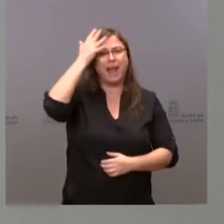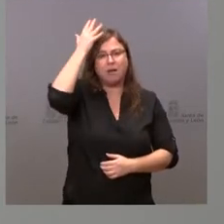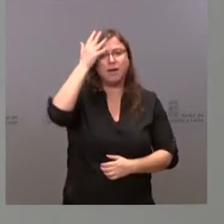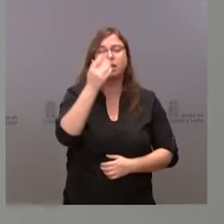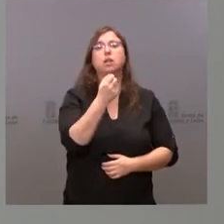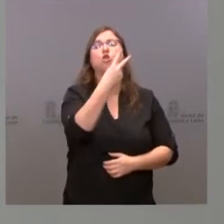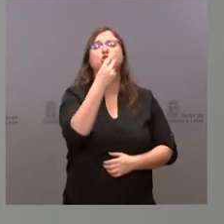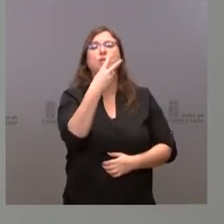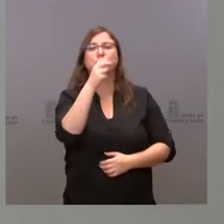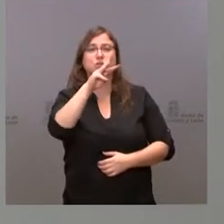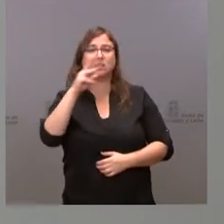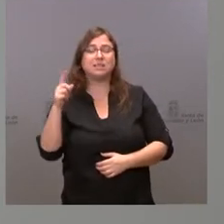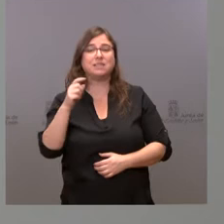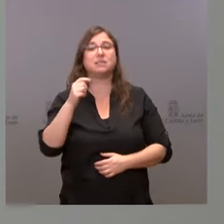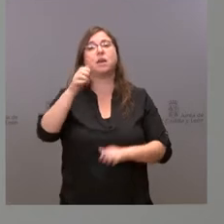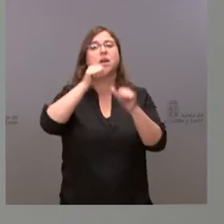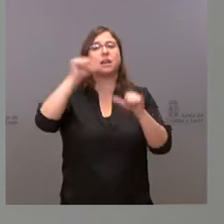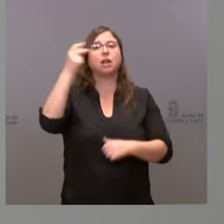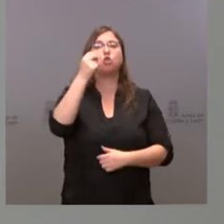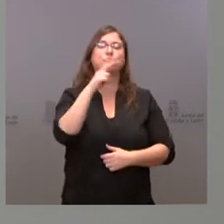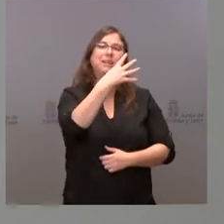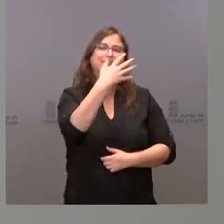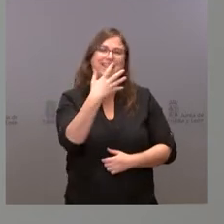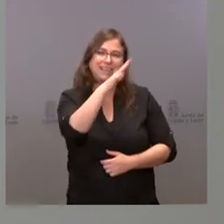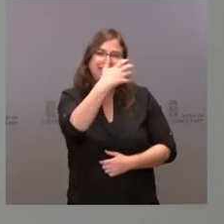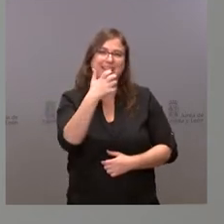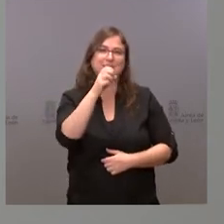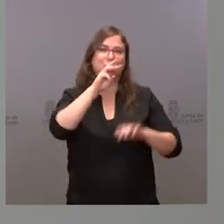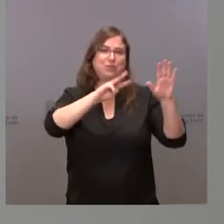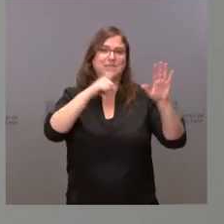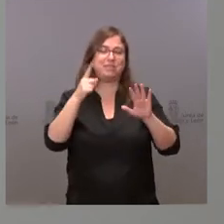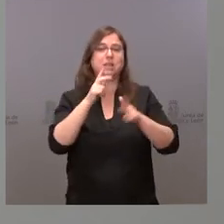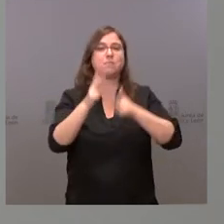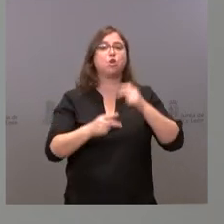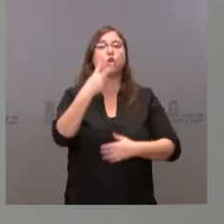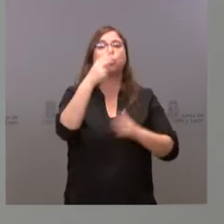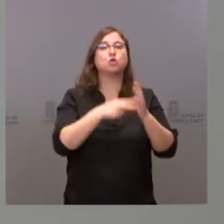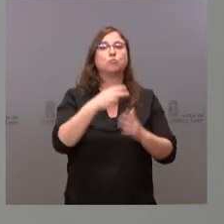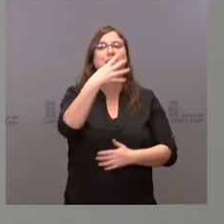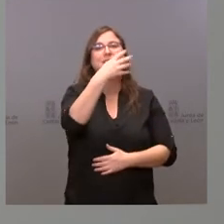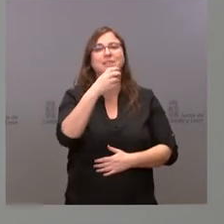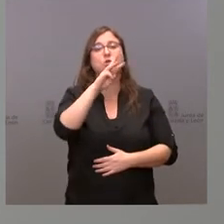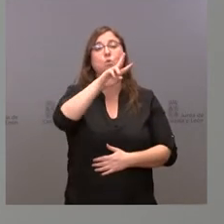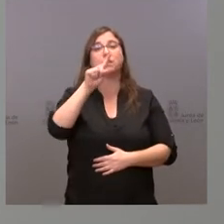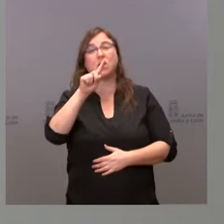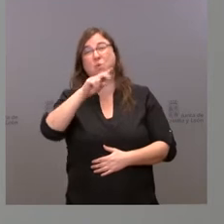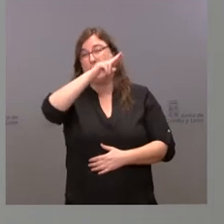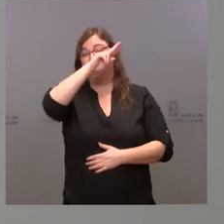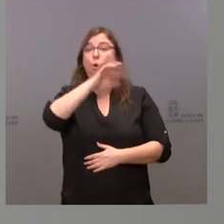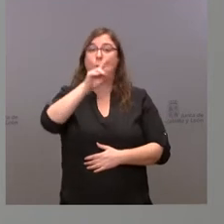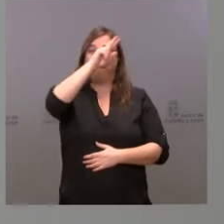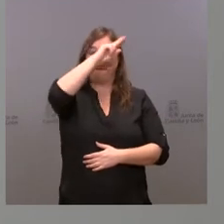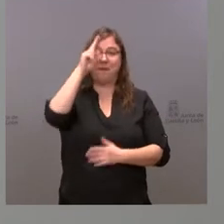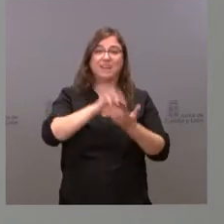3.236 la rioja en 2.537 el país las con 2300 1 madrid y castilla y león' que coinciden prácticamente